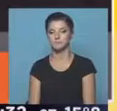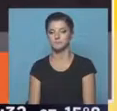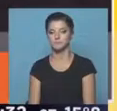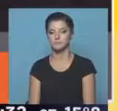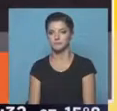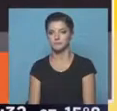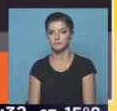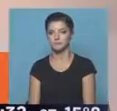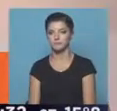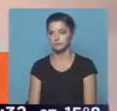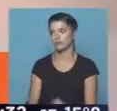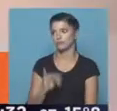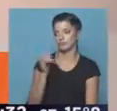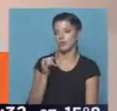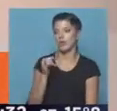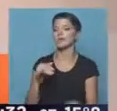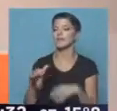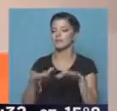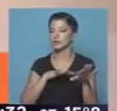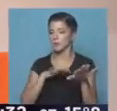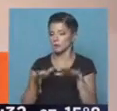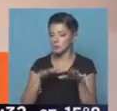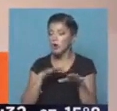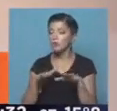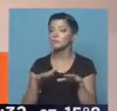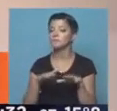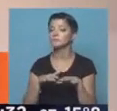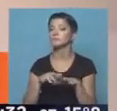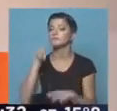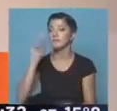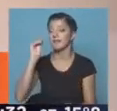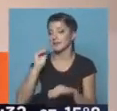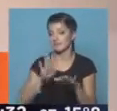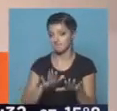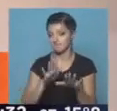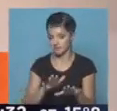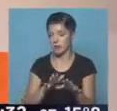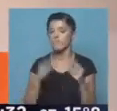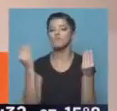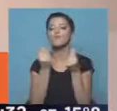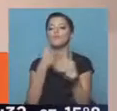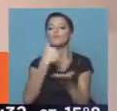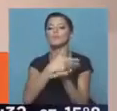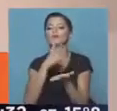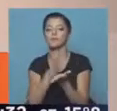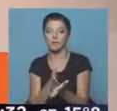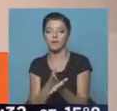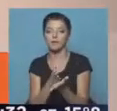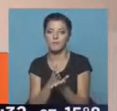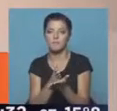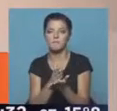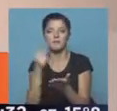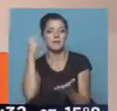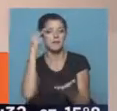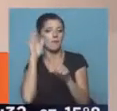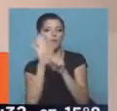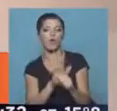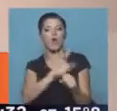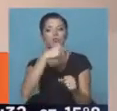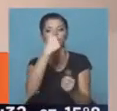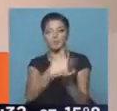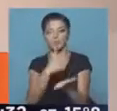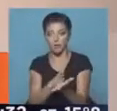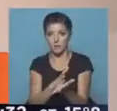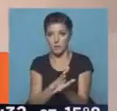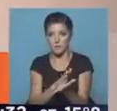la situación, el damero en Brasil claramente está así. Muchos sectores con capacidad para bloquear al resto, pero con muy poca